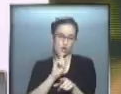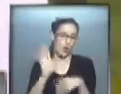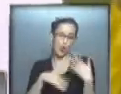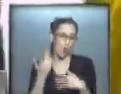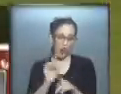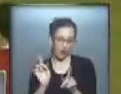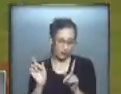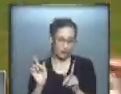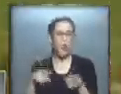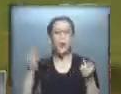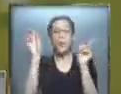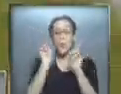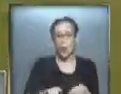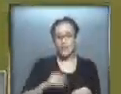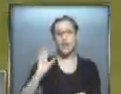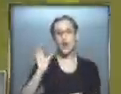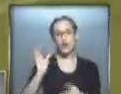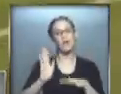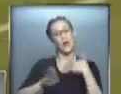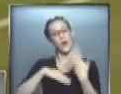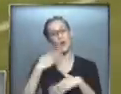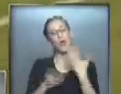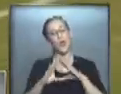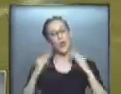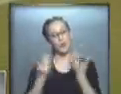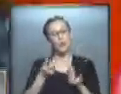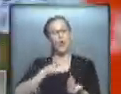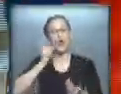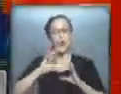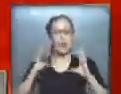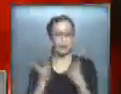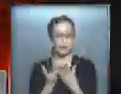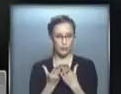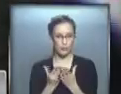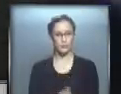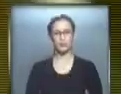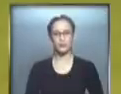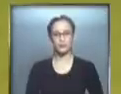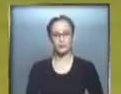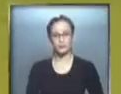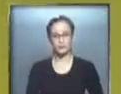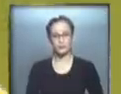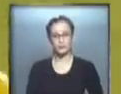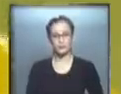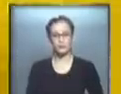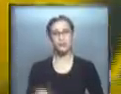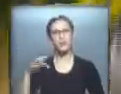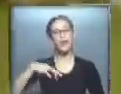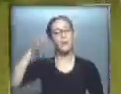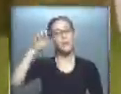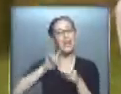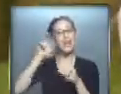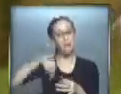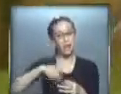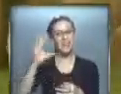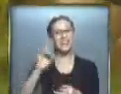vuelve entonces colombia a una copa del mundo- radamel falcao garcía pone el 3 a 3 el resultado definitivo josé pekerman el entrenador